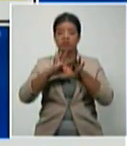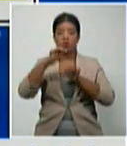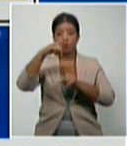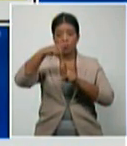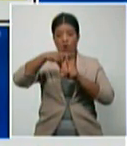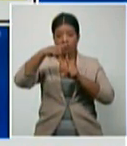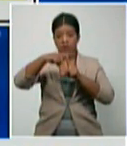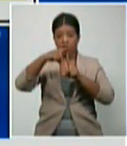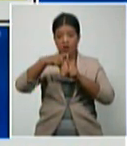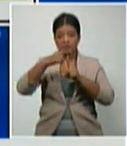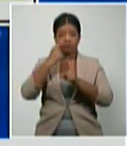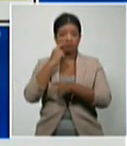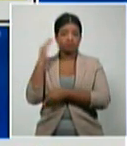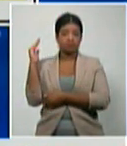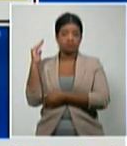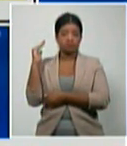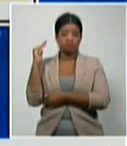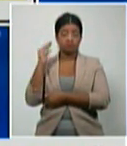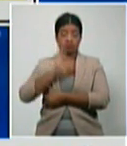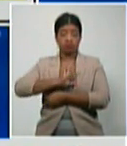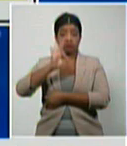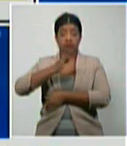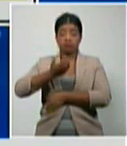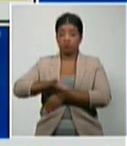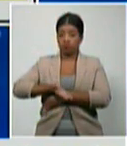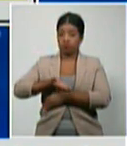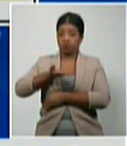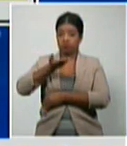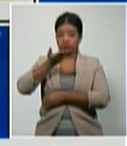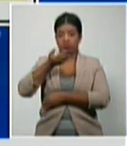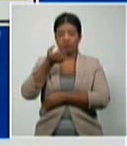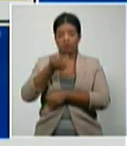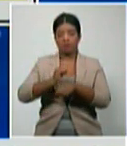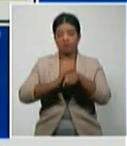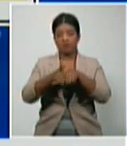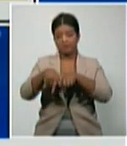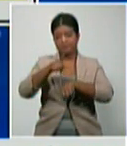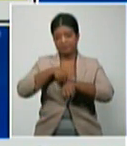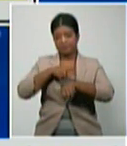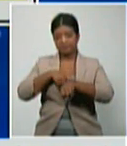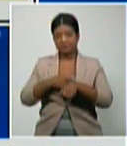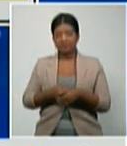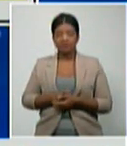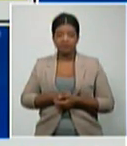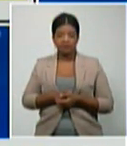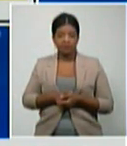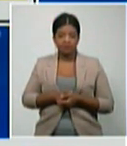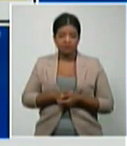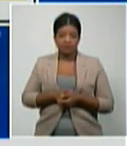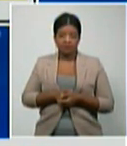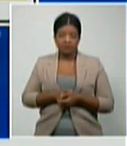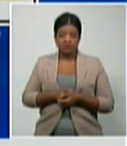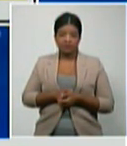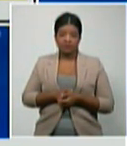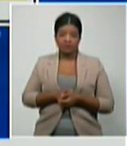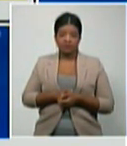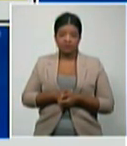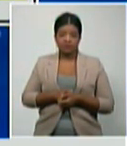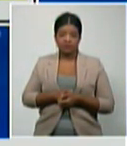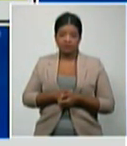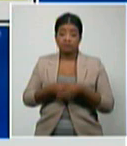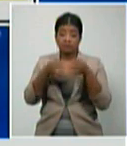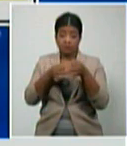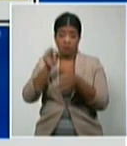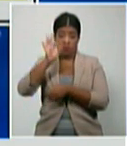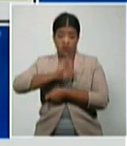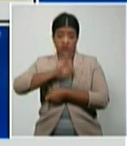presenta la mayor tasa de incidencia en estos momentos. Estamos hablando de una tasa de